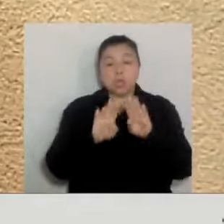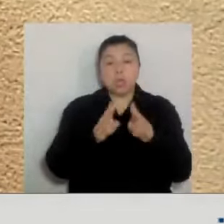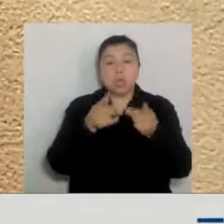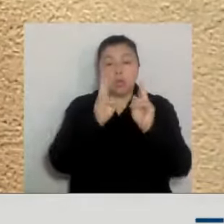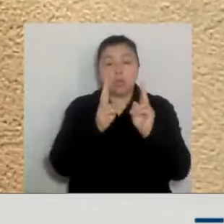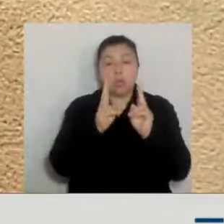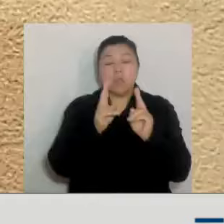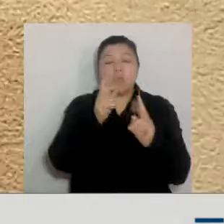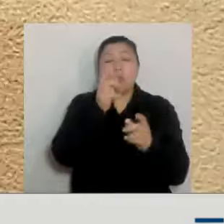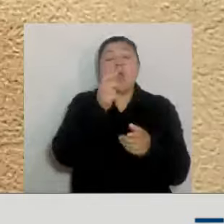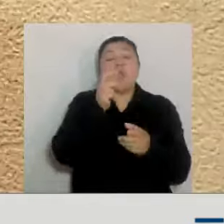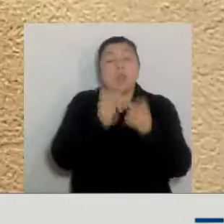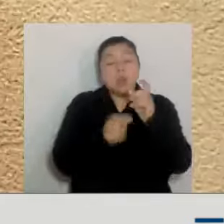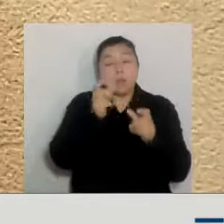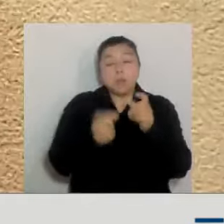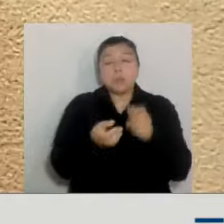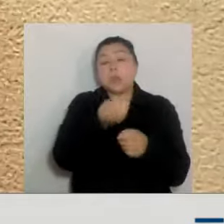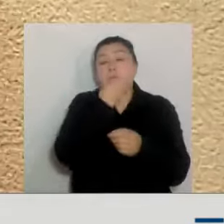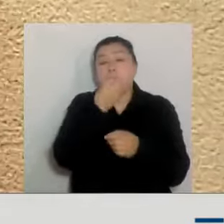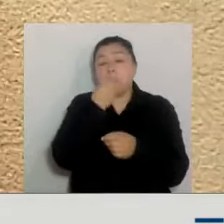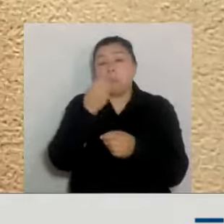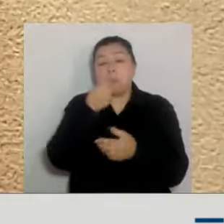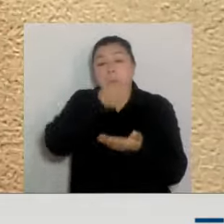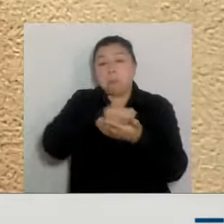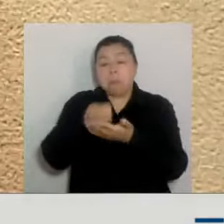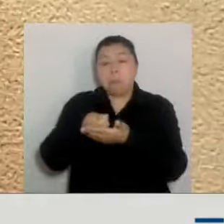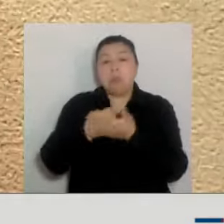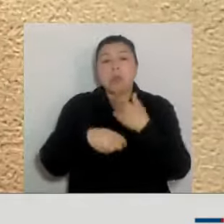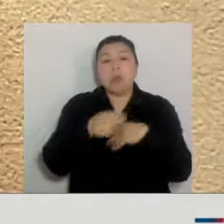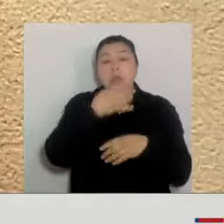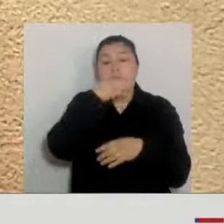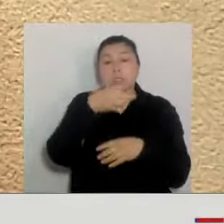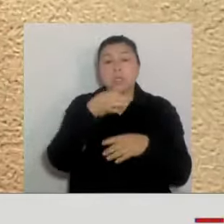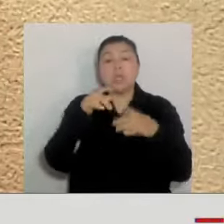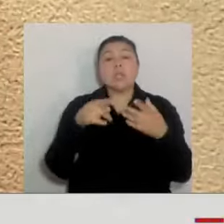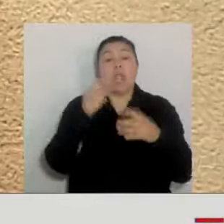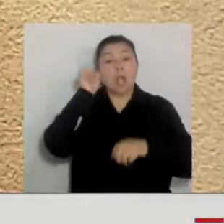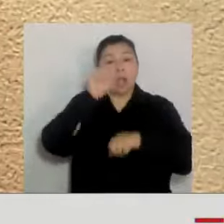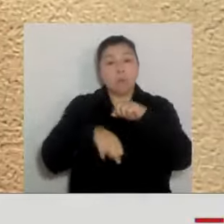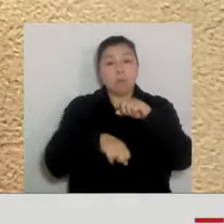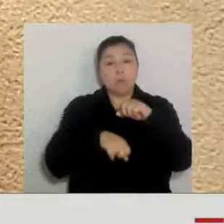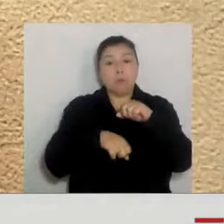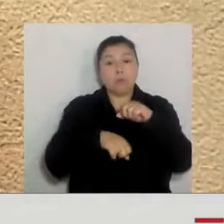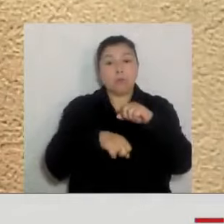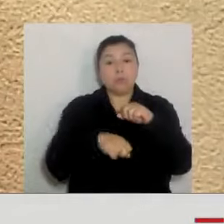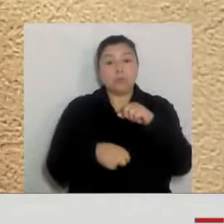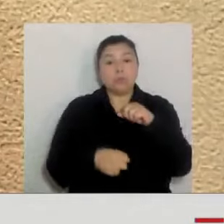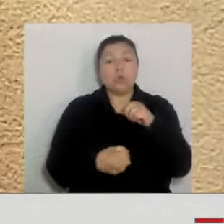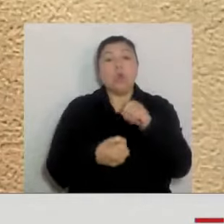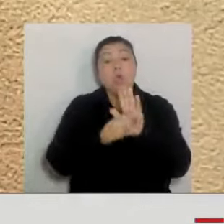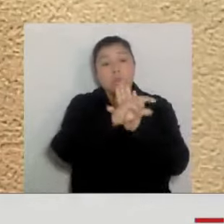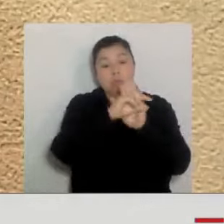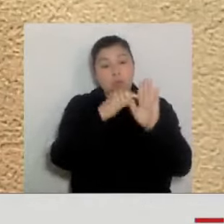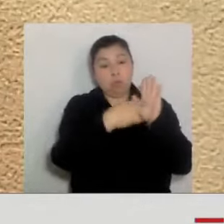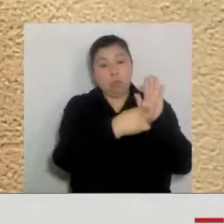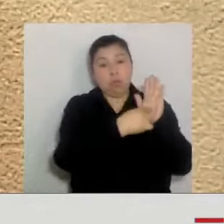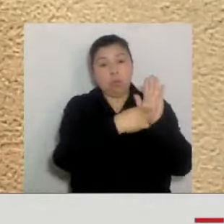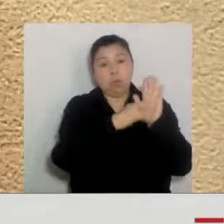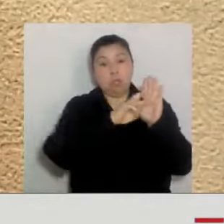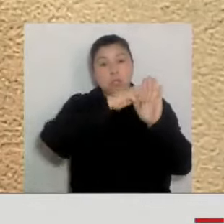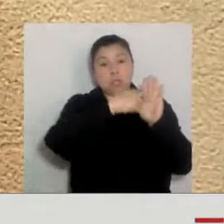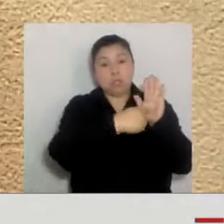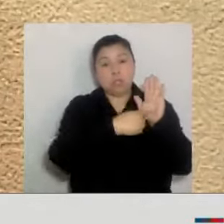consumidores en primer lugar quiero destacar que mediante la aprobación de una indicación se ha modificado el